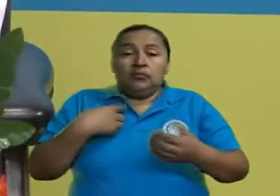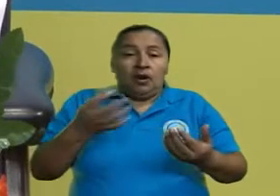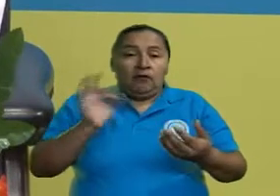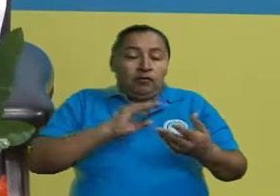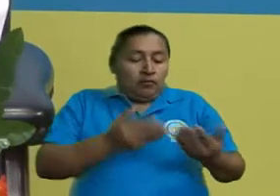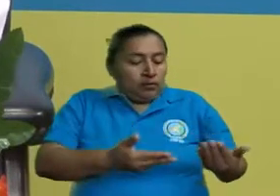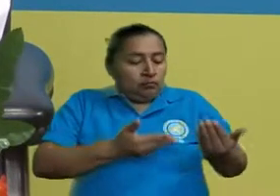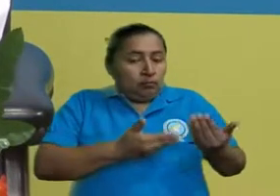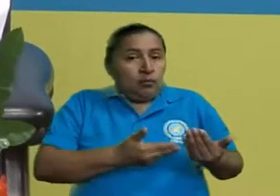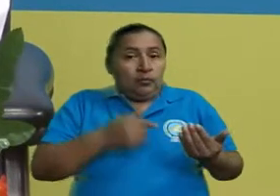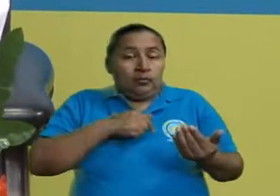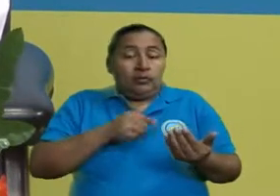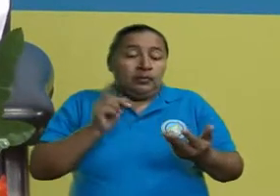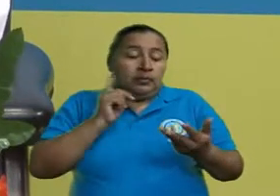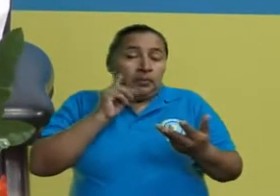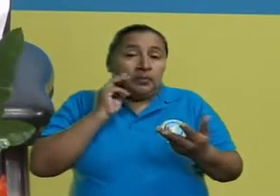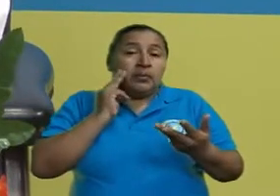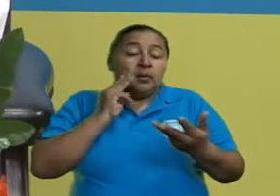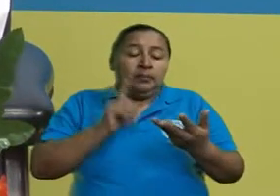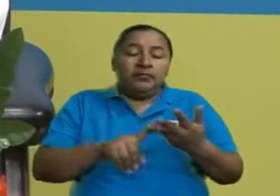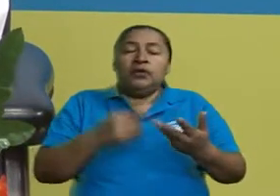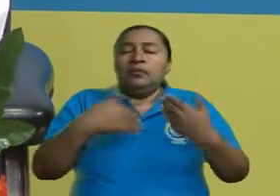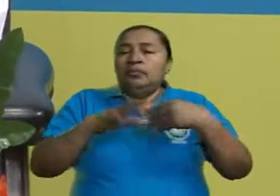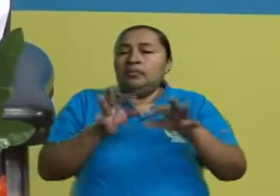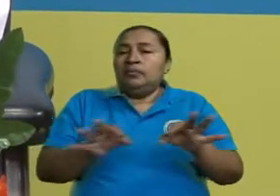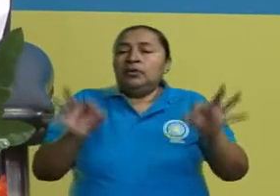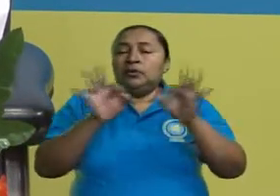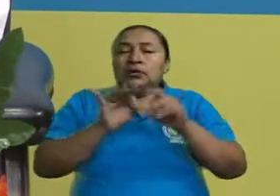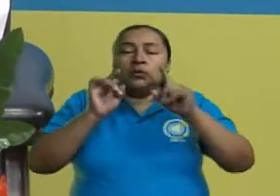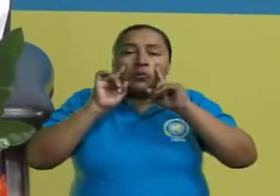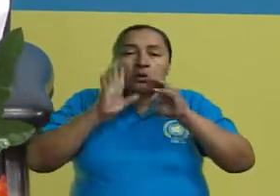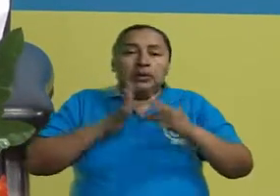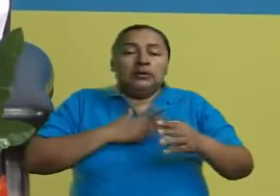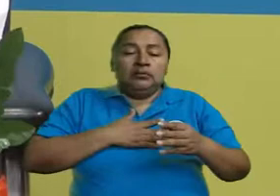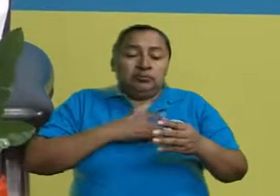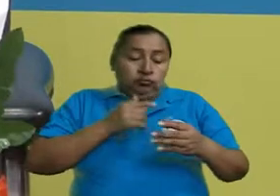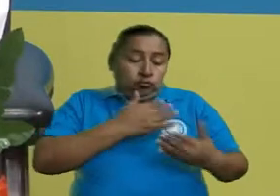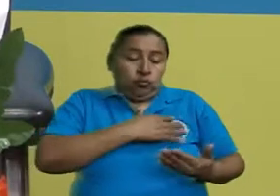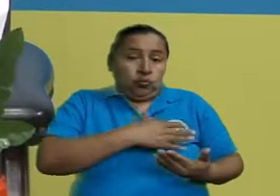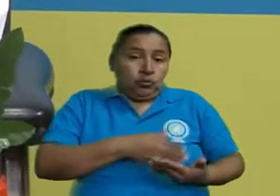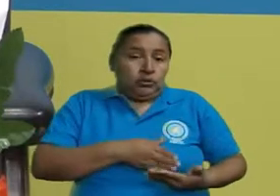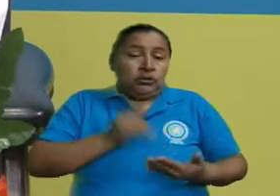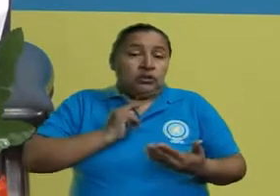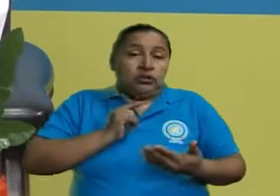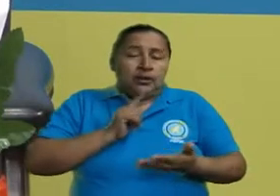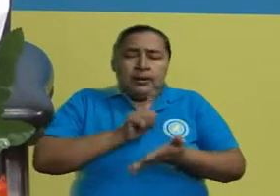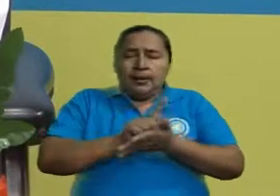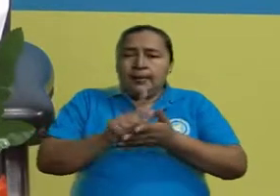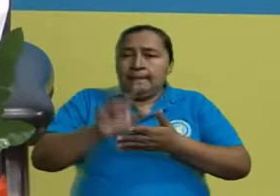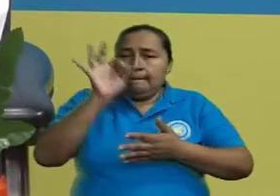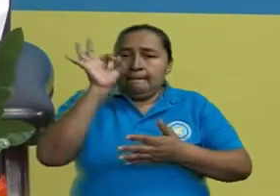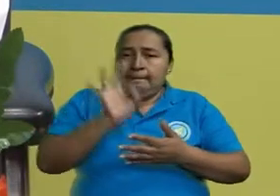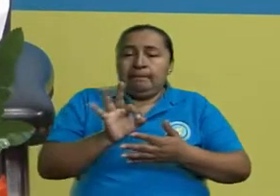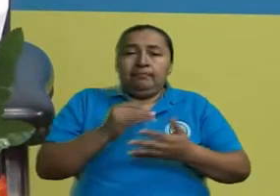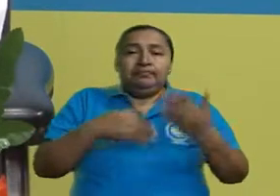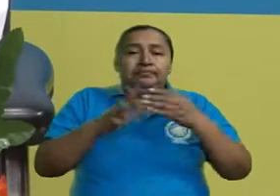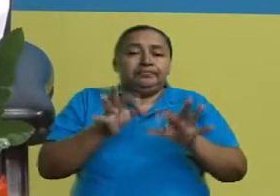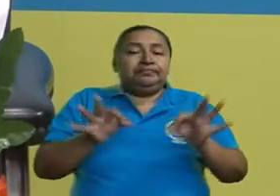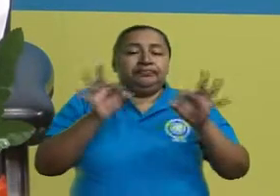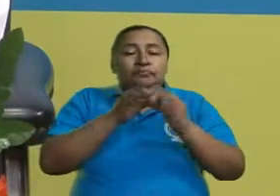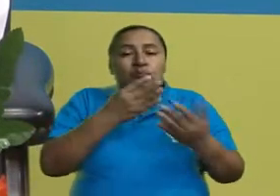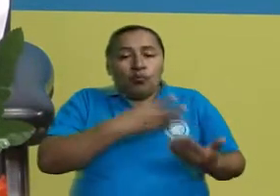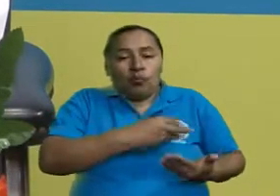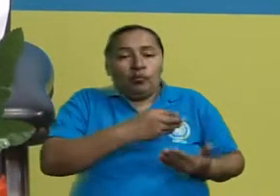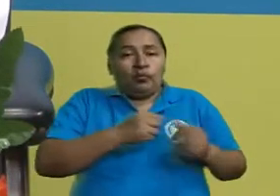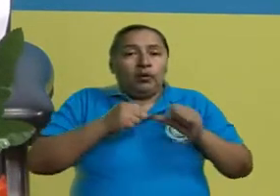amamantar. Lo tercero y más importante, mantener el pecho materno es lo más importante. Lo